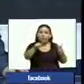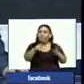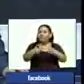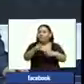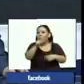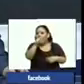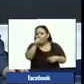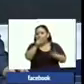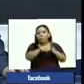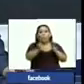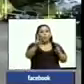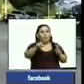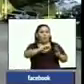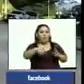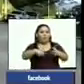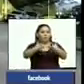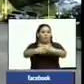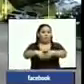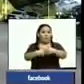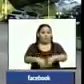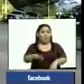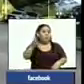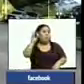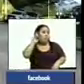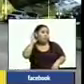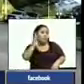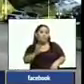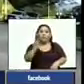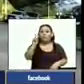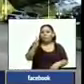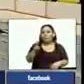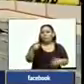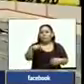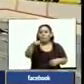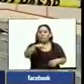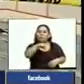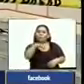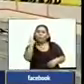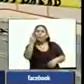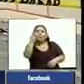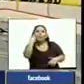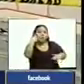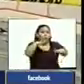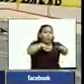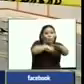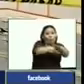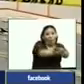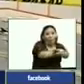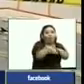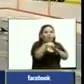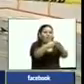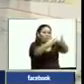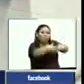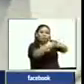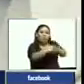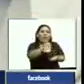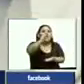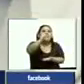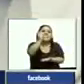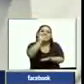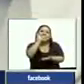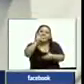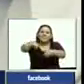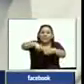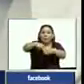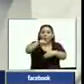y un empresario. Dos agentes de seguridad privada fueron asesinados al interior de una empresa que distribuye gas licuado en el